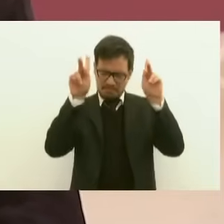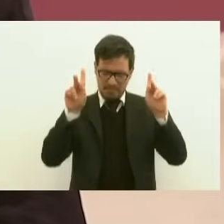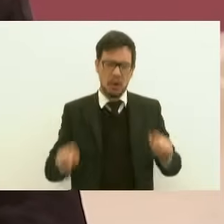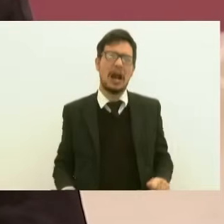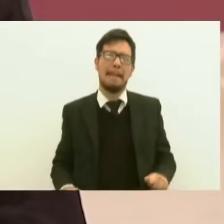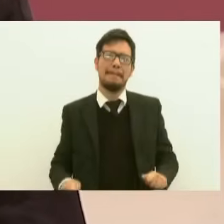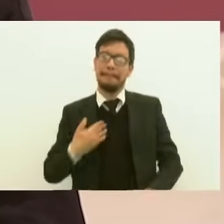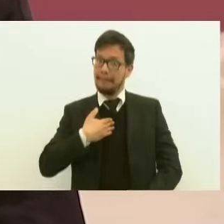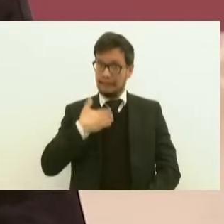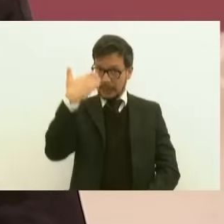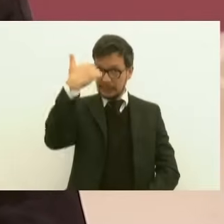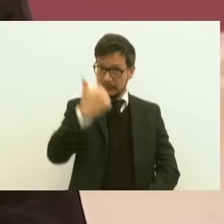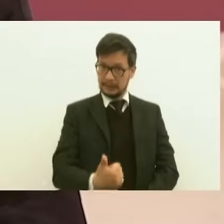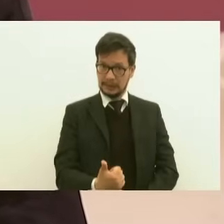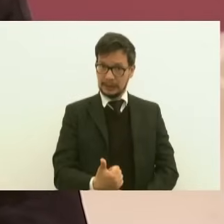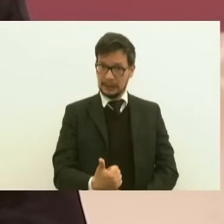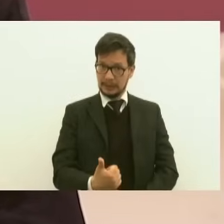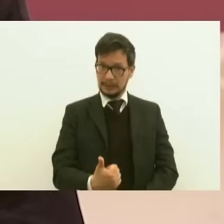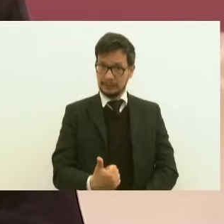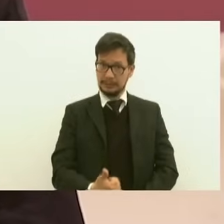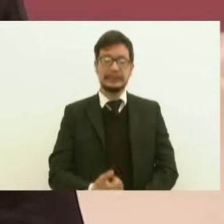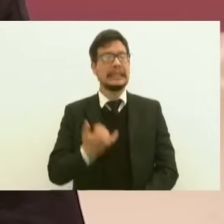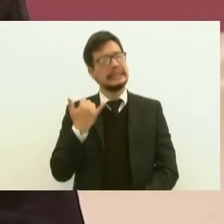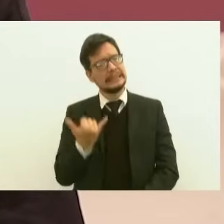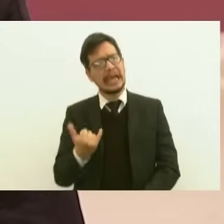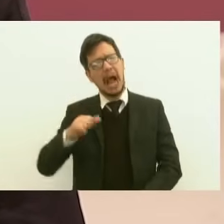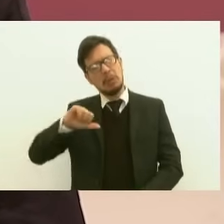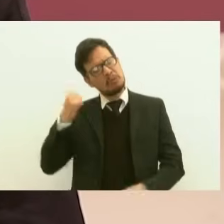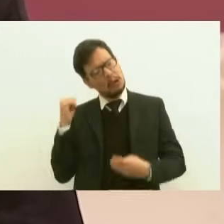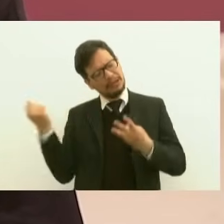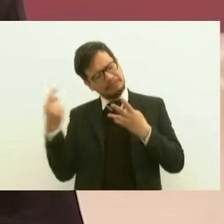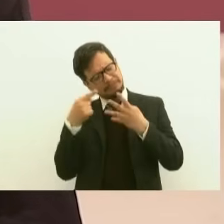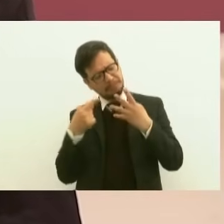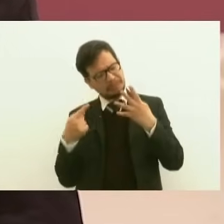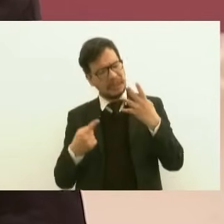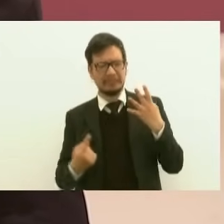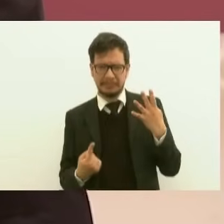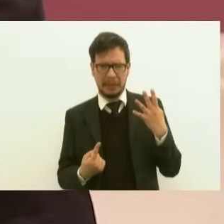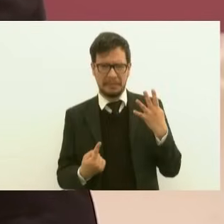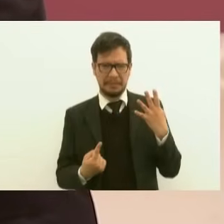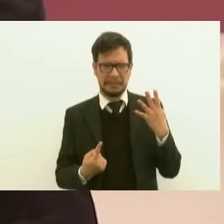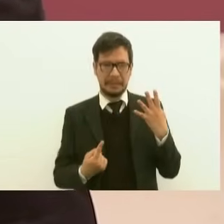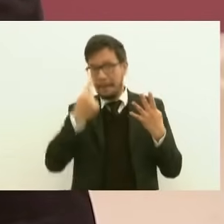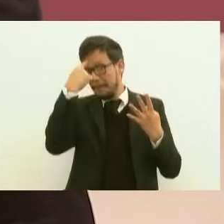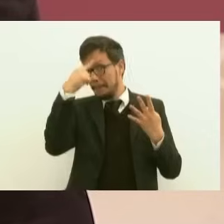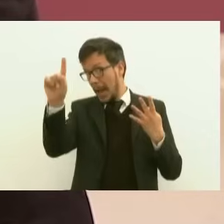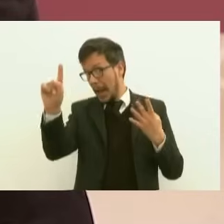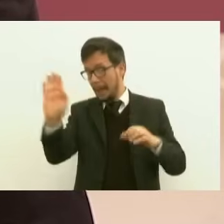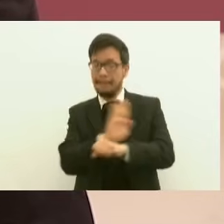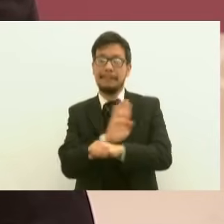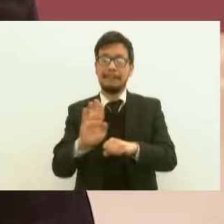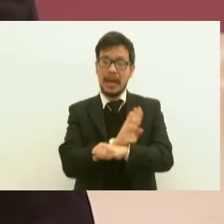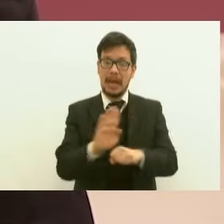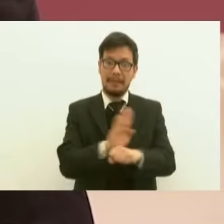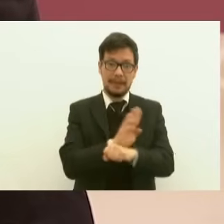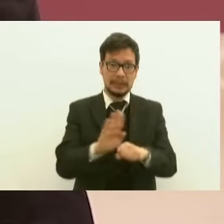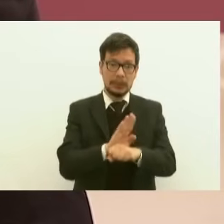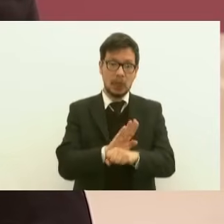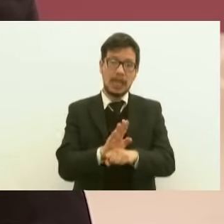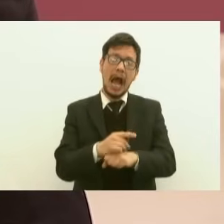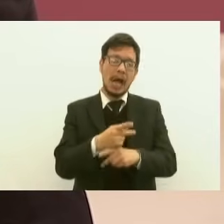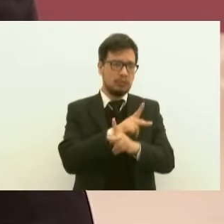bienestar y en otras obras que benefician a la mayoría del